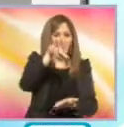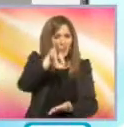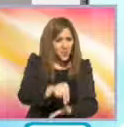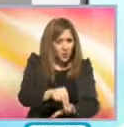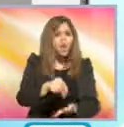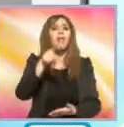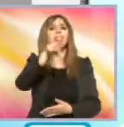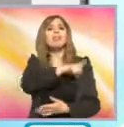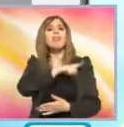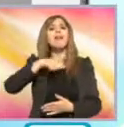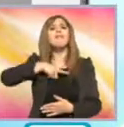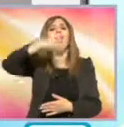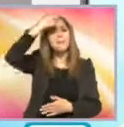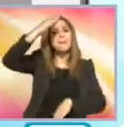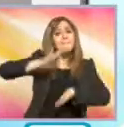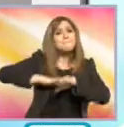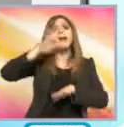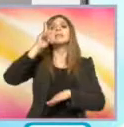no haga